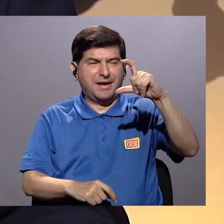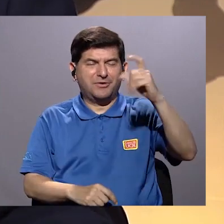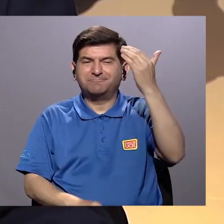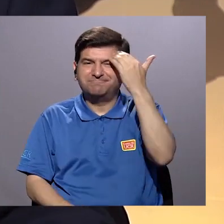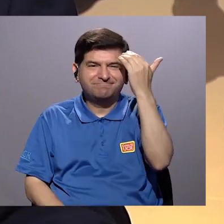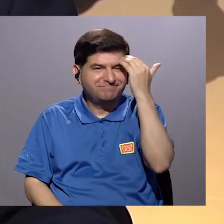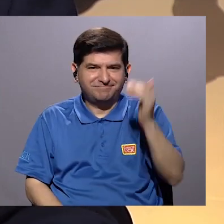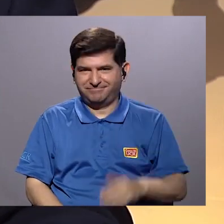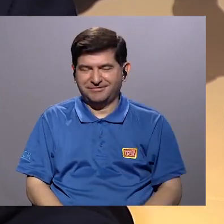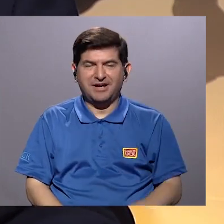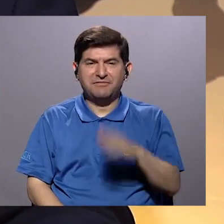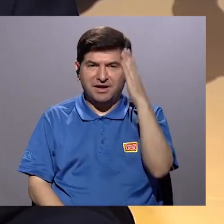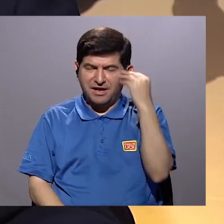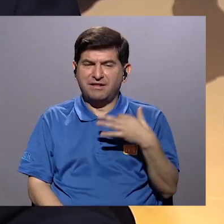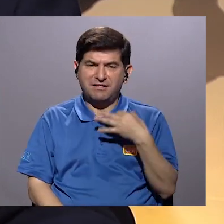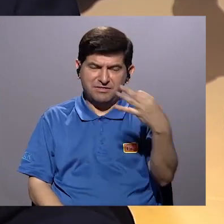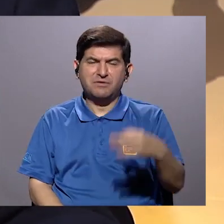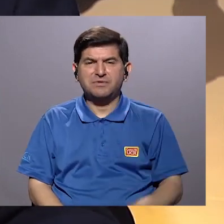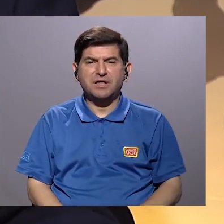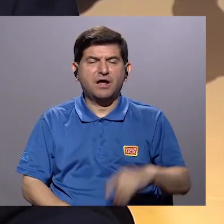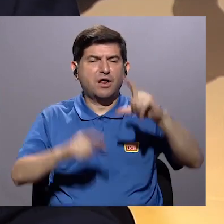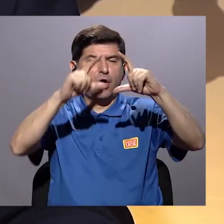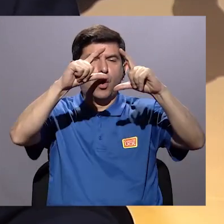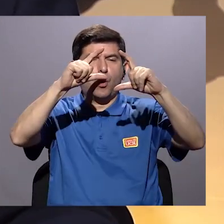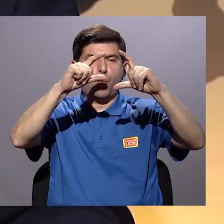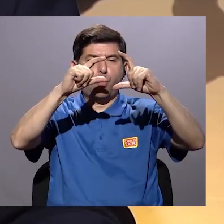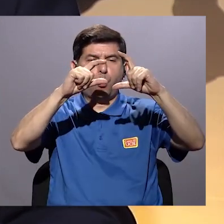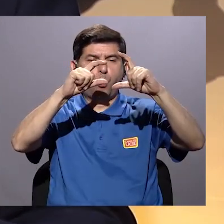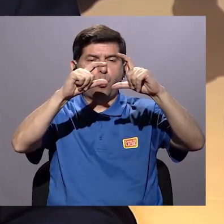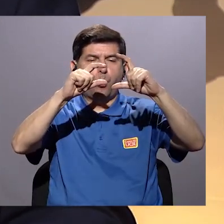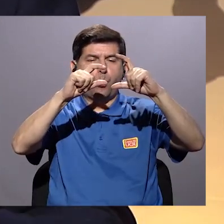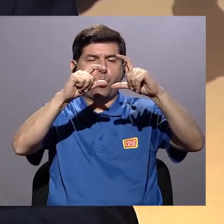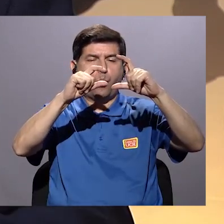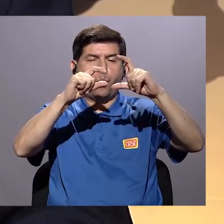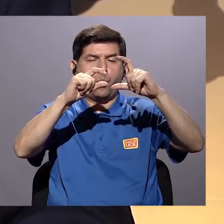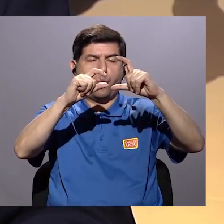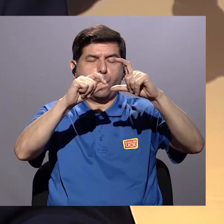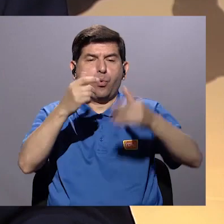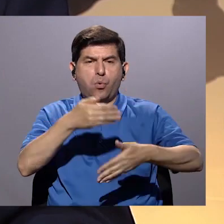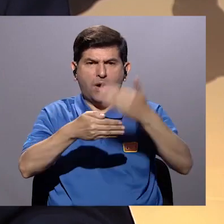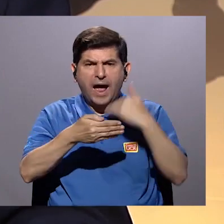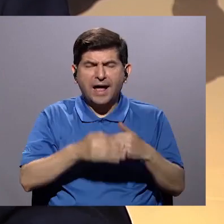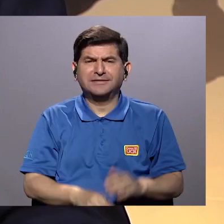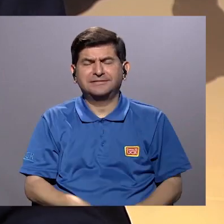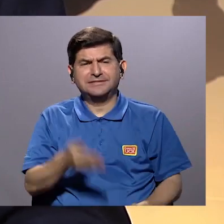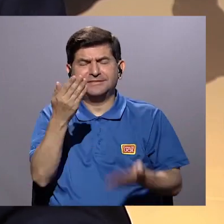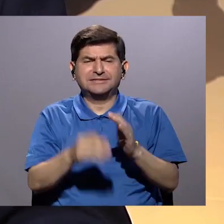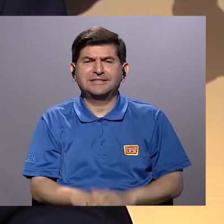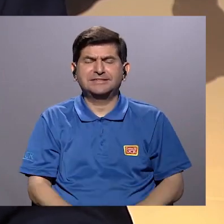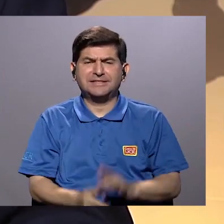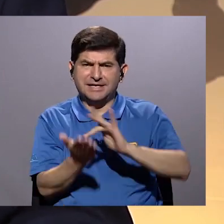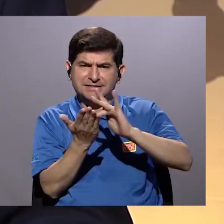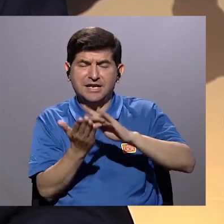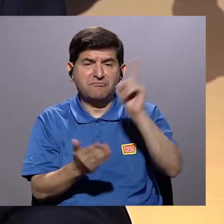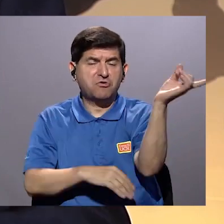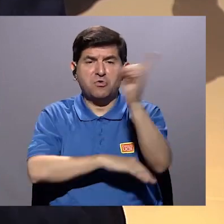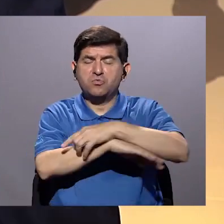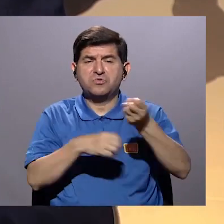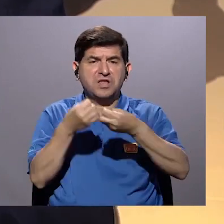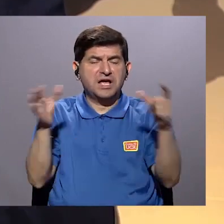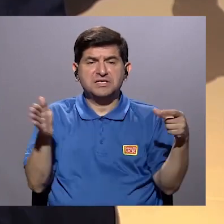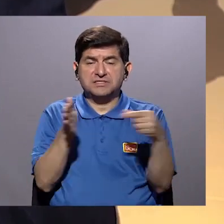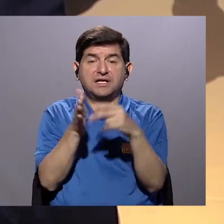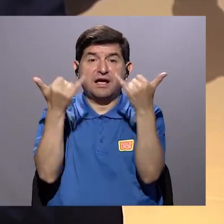nosotros, ¿verdad?, nuestra experiencia diaria, van perdiendo esa capacidad, ¿verdad? Van perdiendo, antes el teléfono le duraba a usted tal vez un día sin cargar, ¿verdad? Ahora